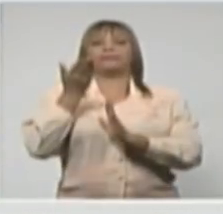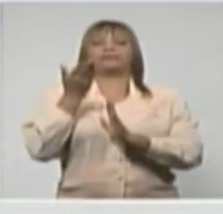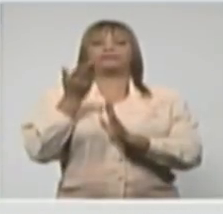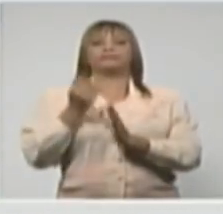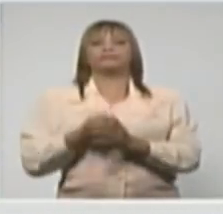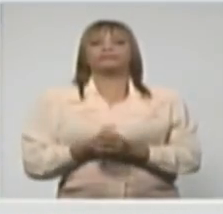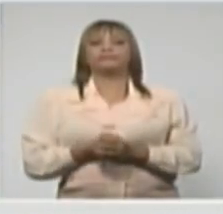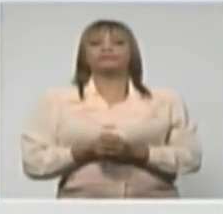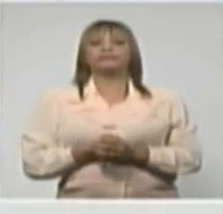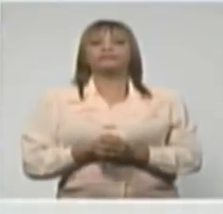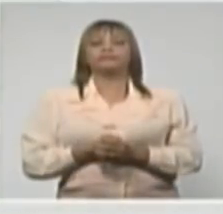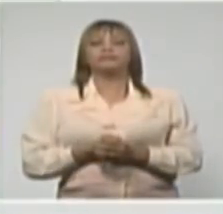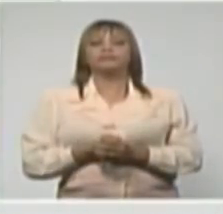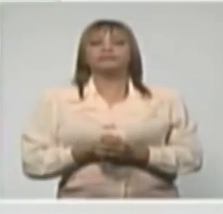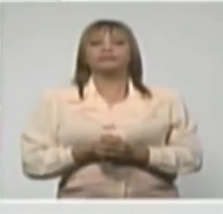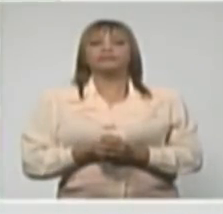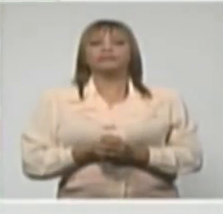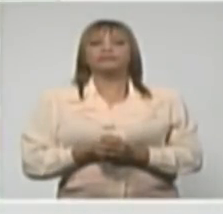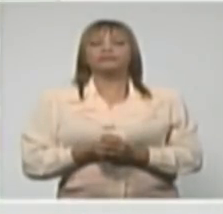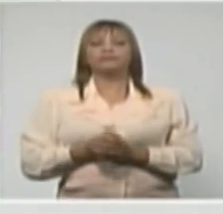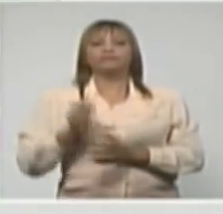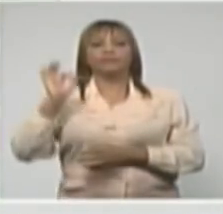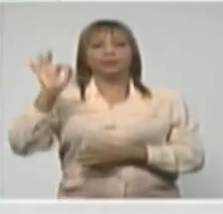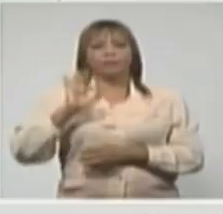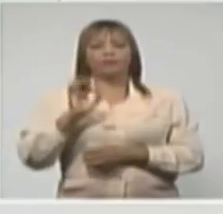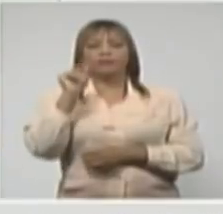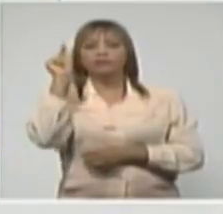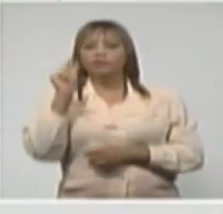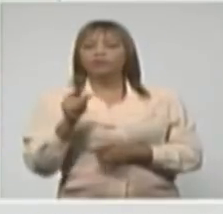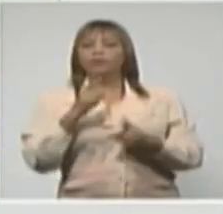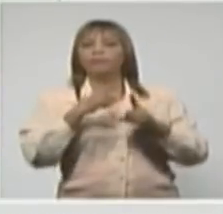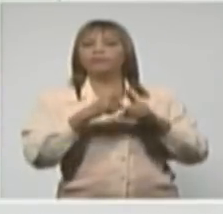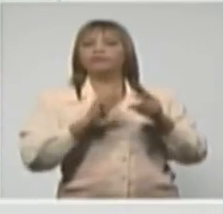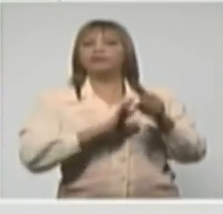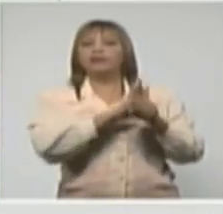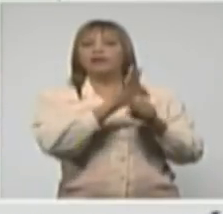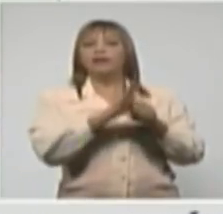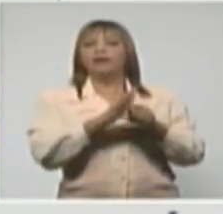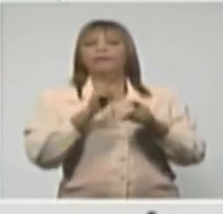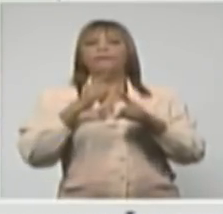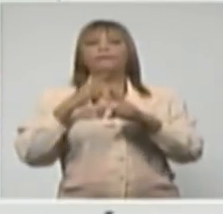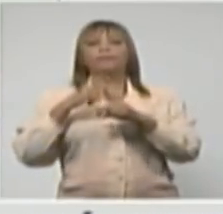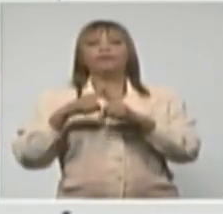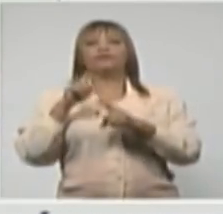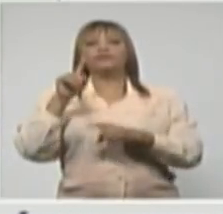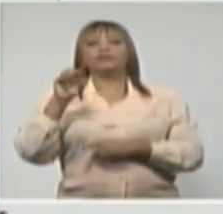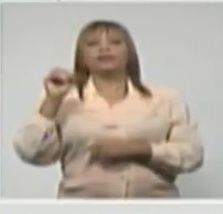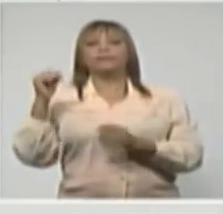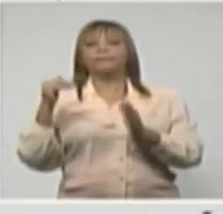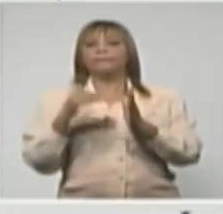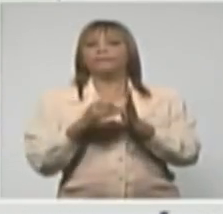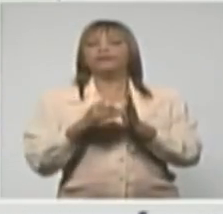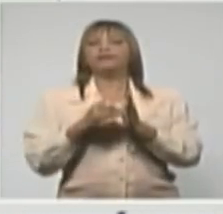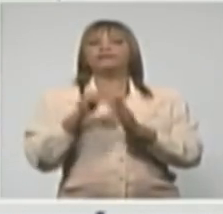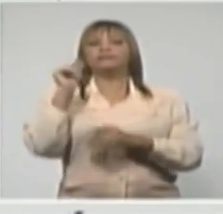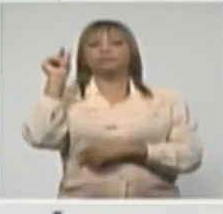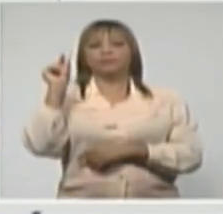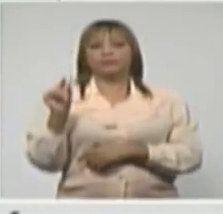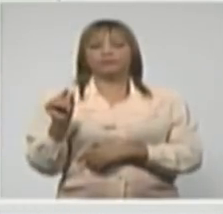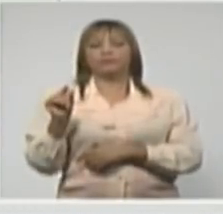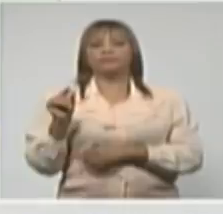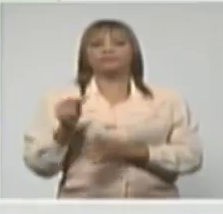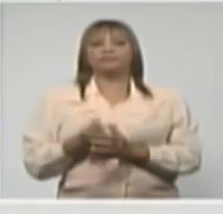de incidencia de casos confirmados por 100.000 habitantes, una tasa de